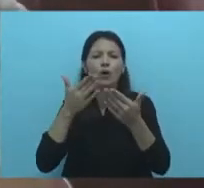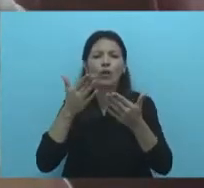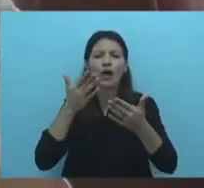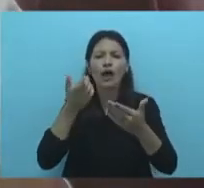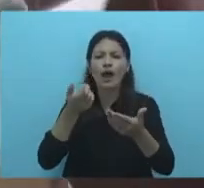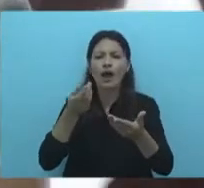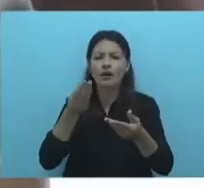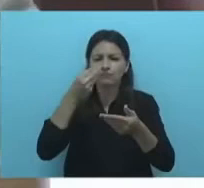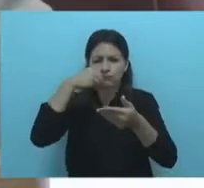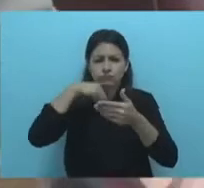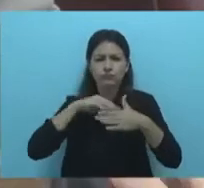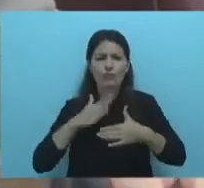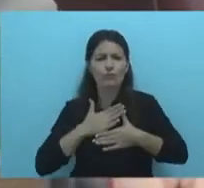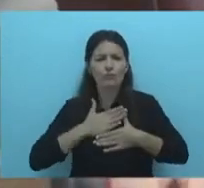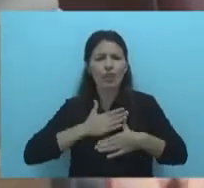generó